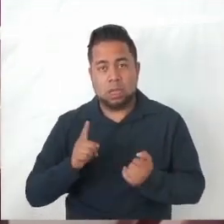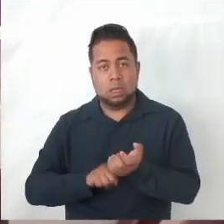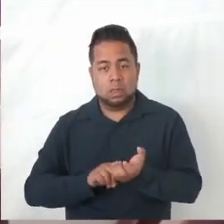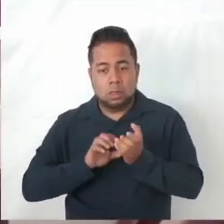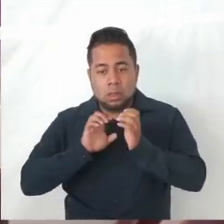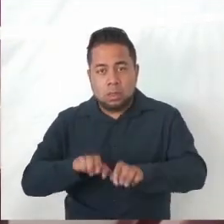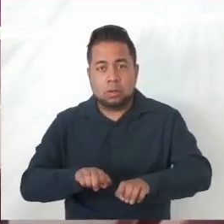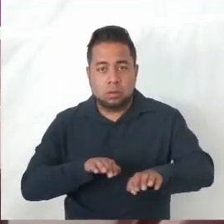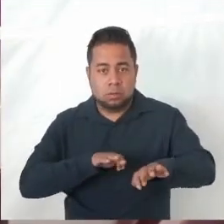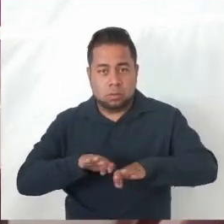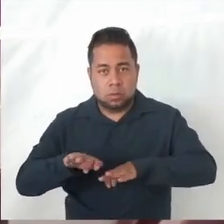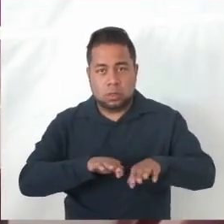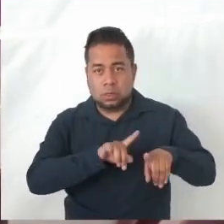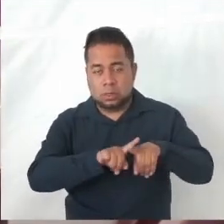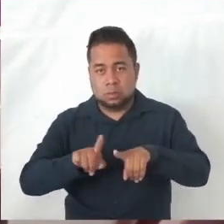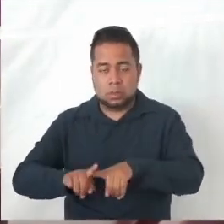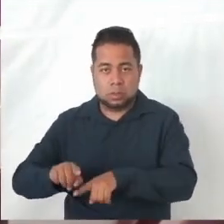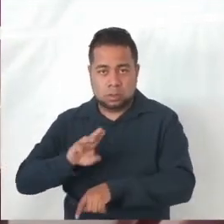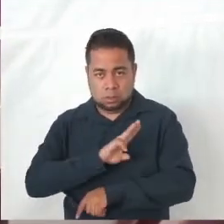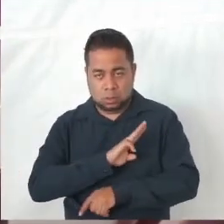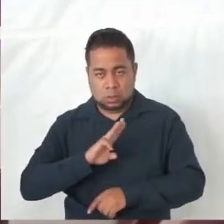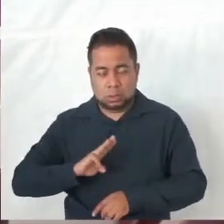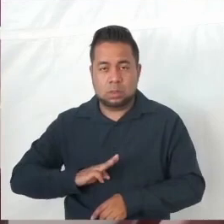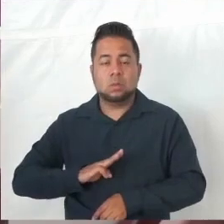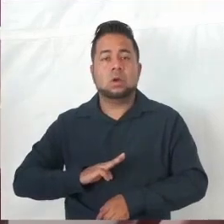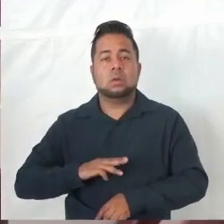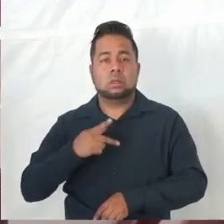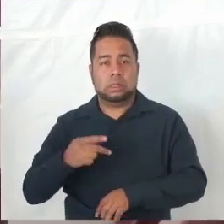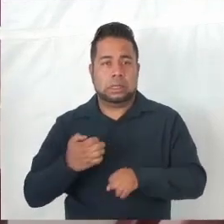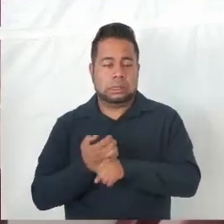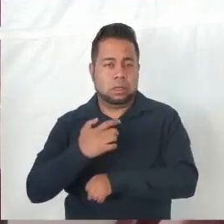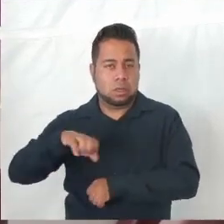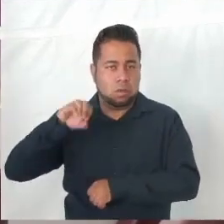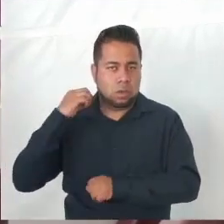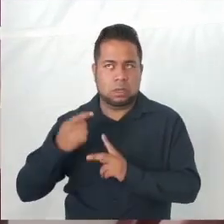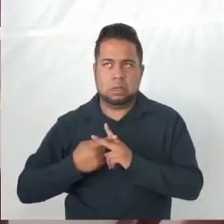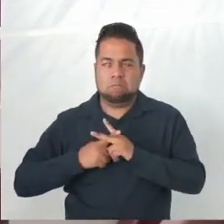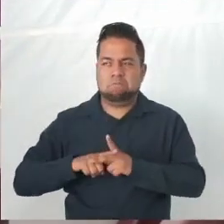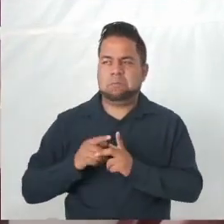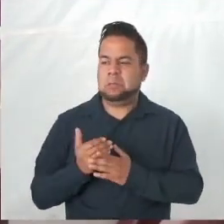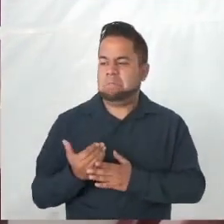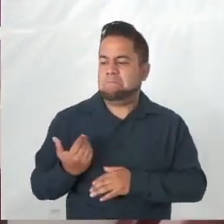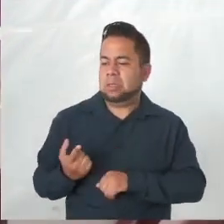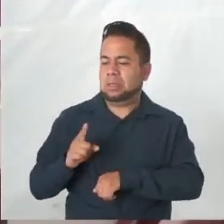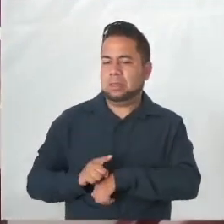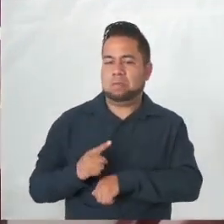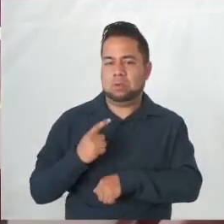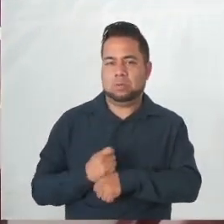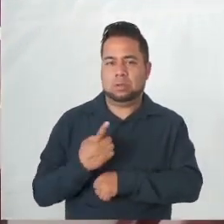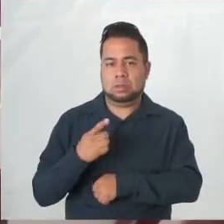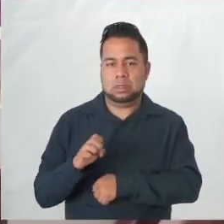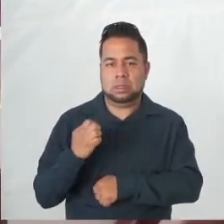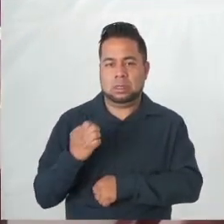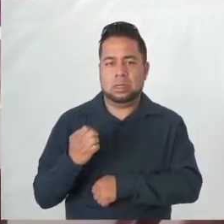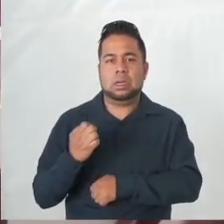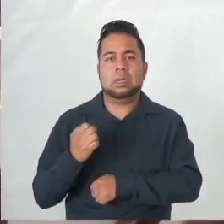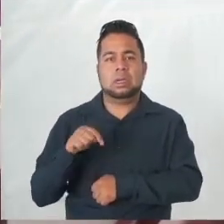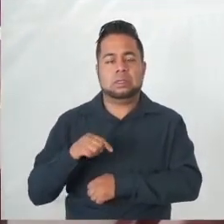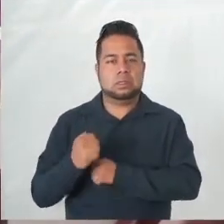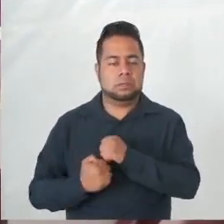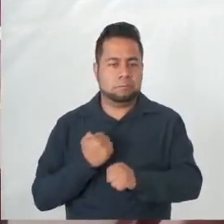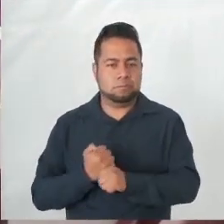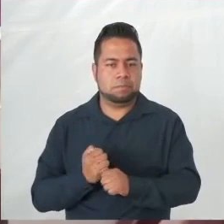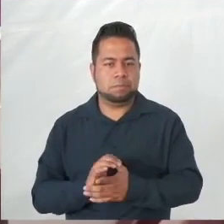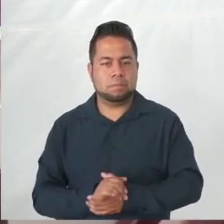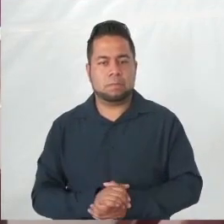los honorables ayuntamientos constitucionales que iniciaron funciones desde el día 1 de enero del presente